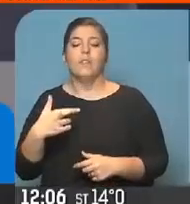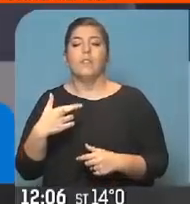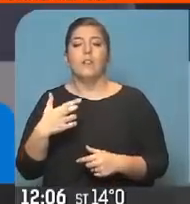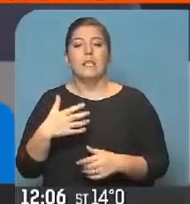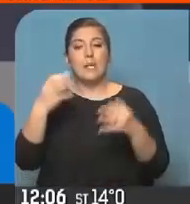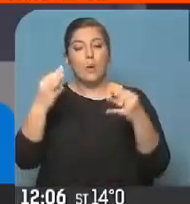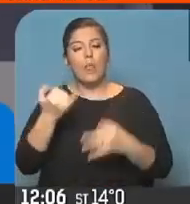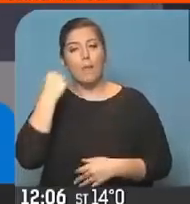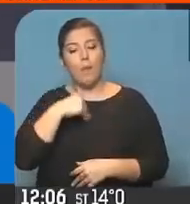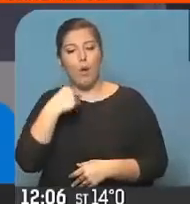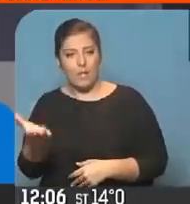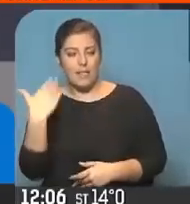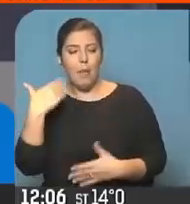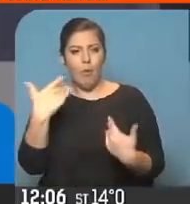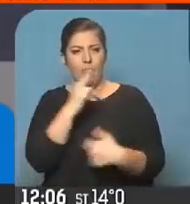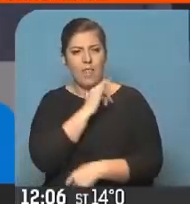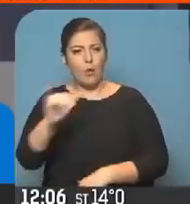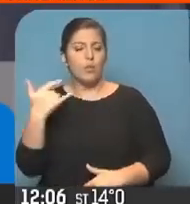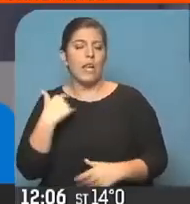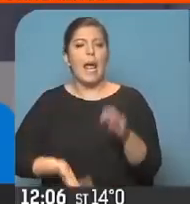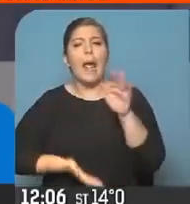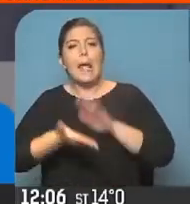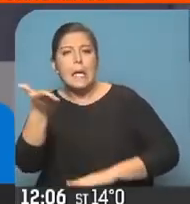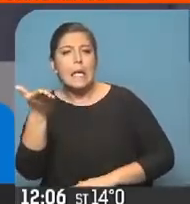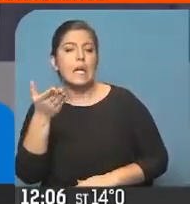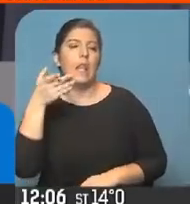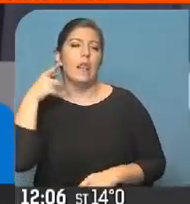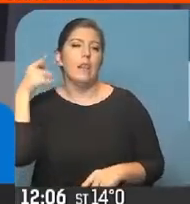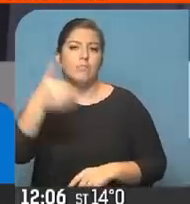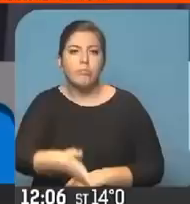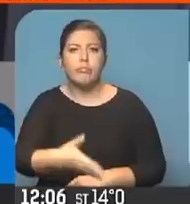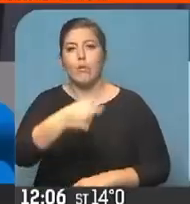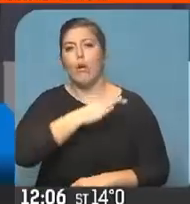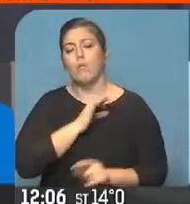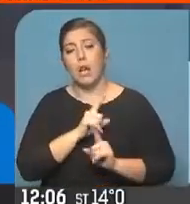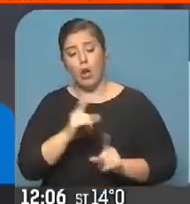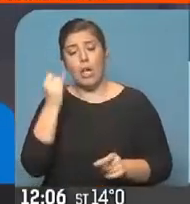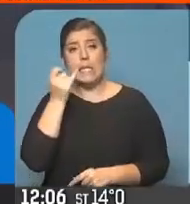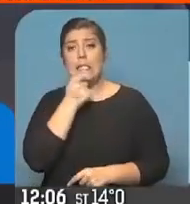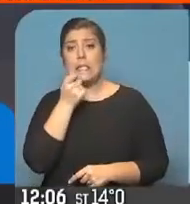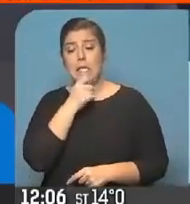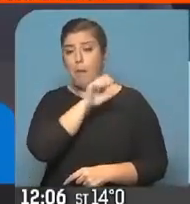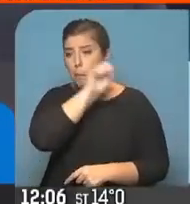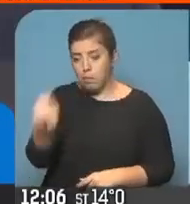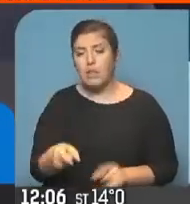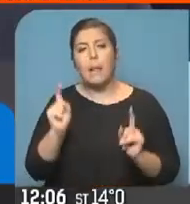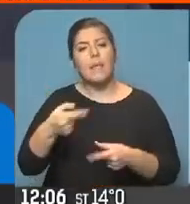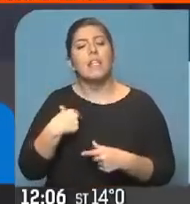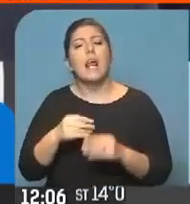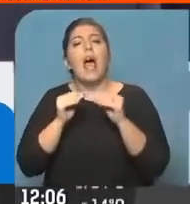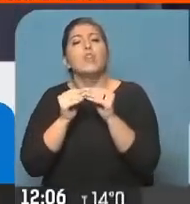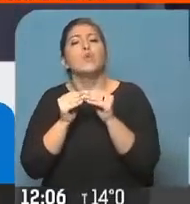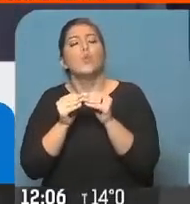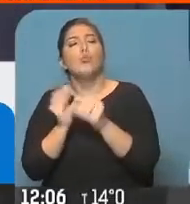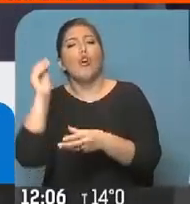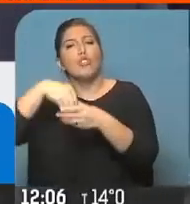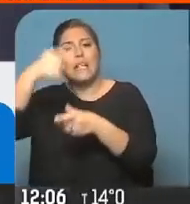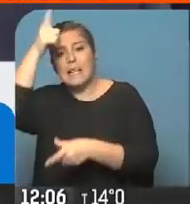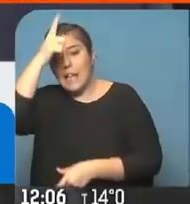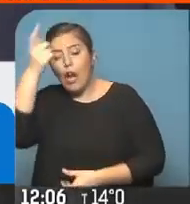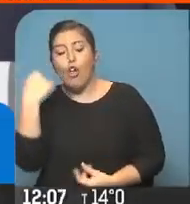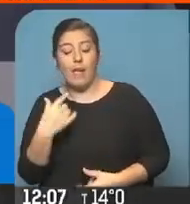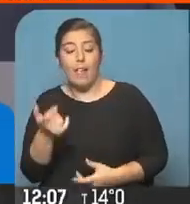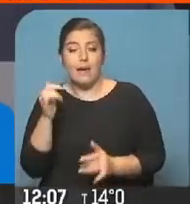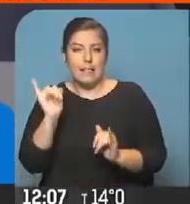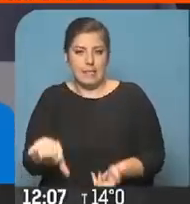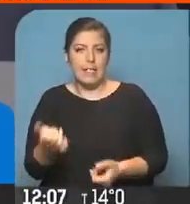que hoy no tienen que dirigirse a la comisaría tiene la fiscalía y en caso de no tomar la denuncia también asuntos internos que actúa en el caso de que no se le